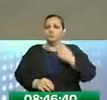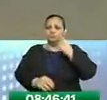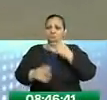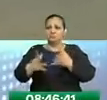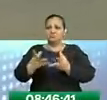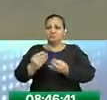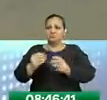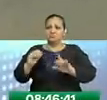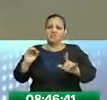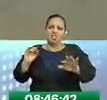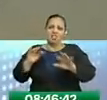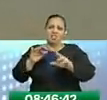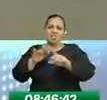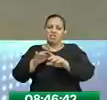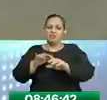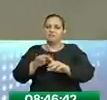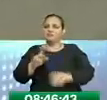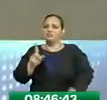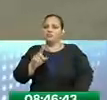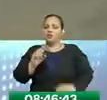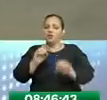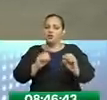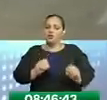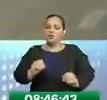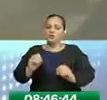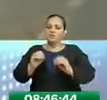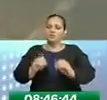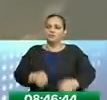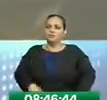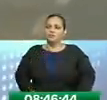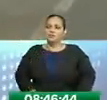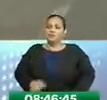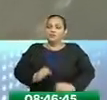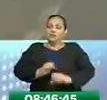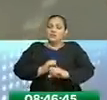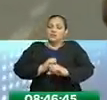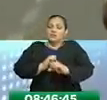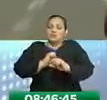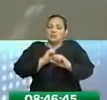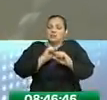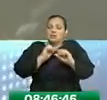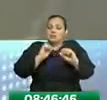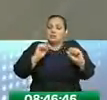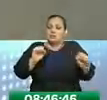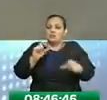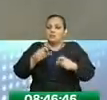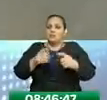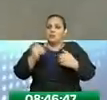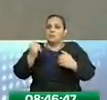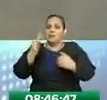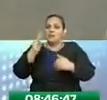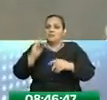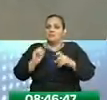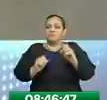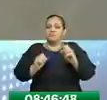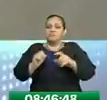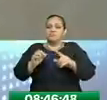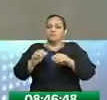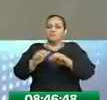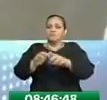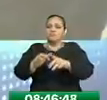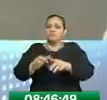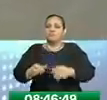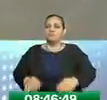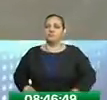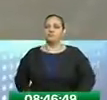amontonándose. Y eso ahora, en la mañana había más. Había más gente, mi querido José Luis. Esperemos que con